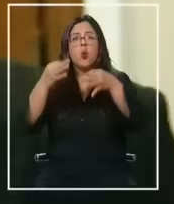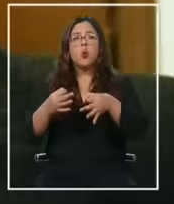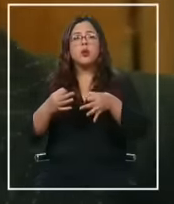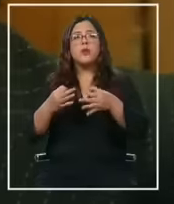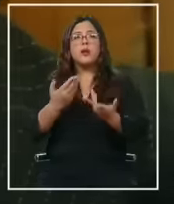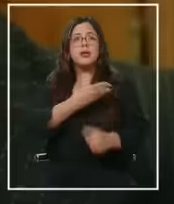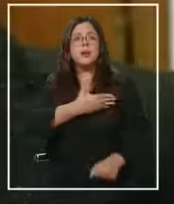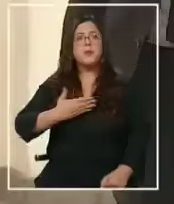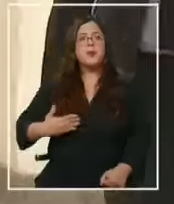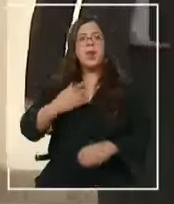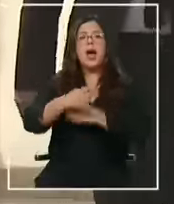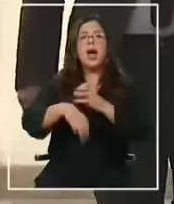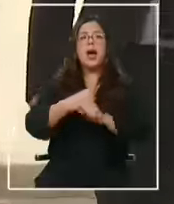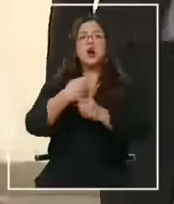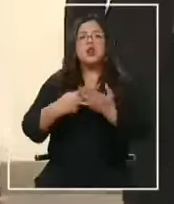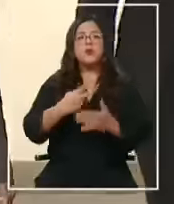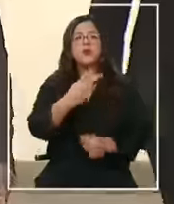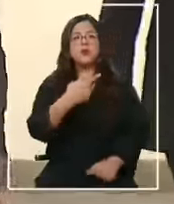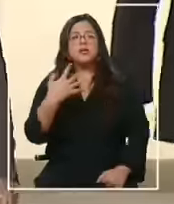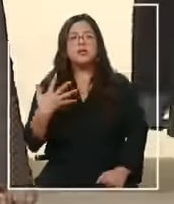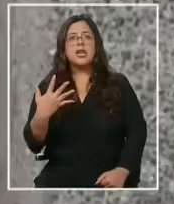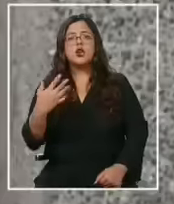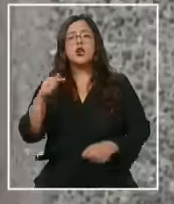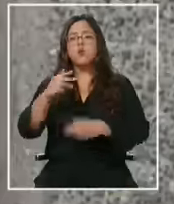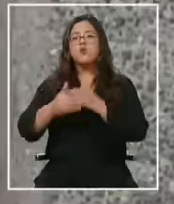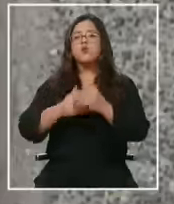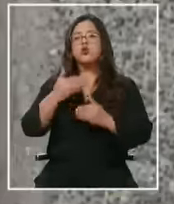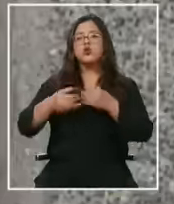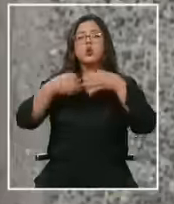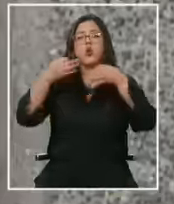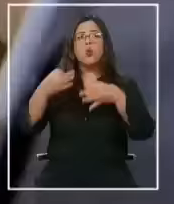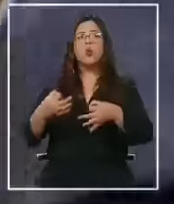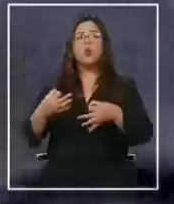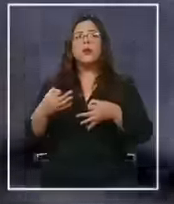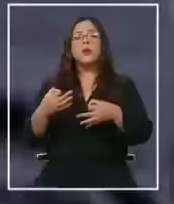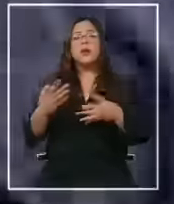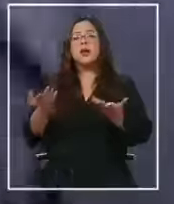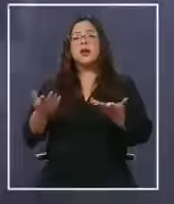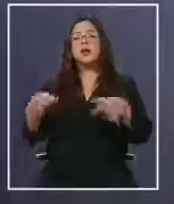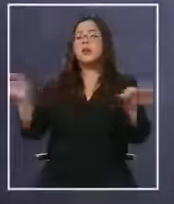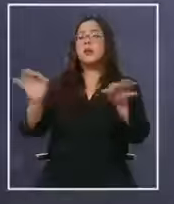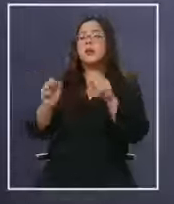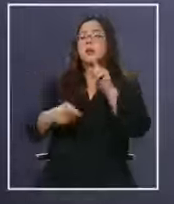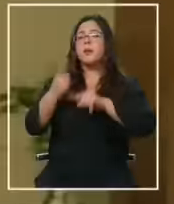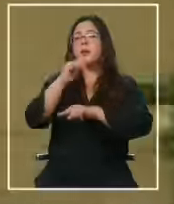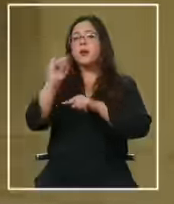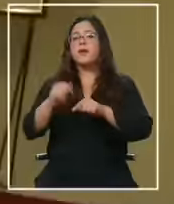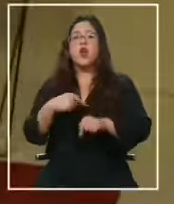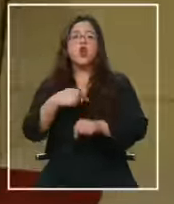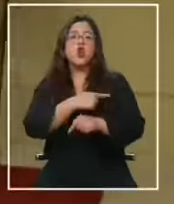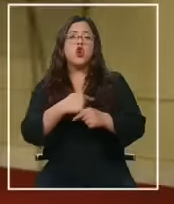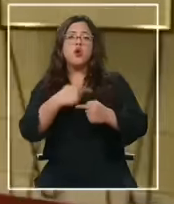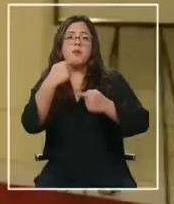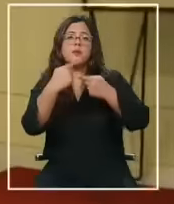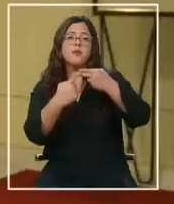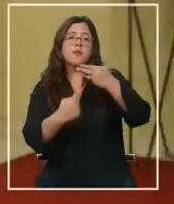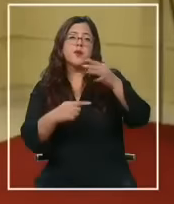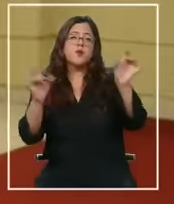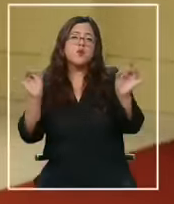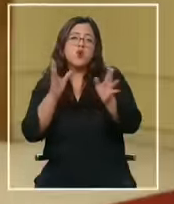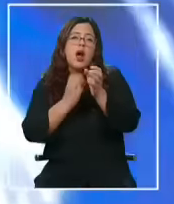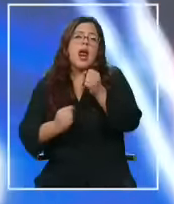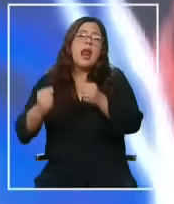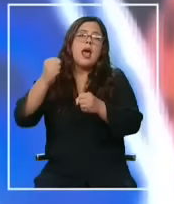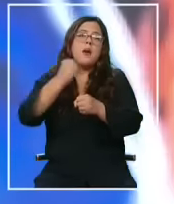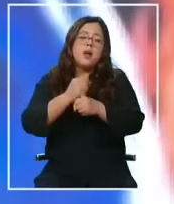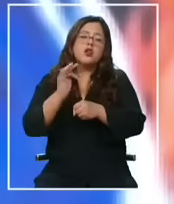elección presidencial de 2025. Proceso que abordó el mandatario mencionando por primera vez los nombres de sus eventuales sucesores